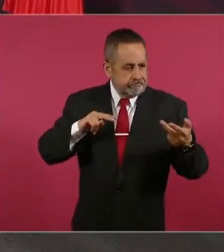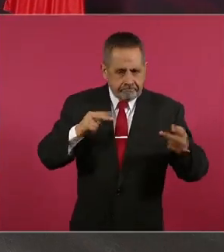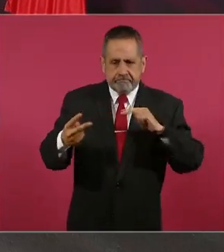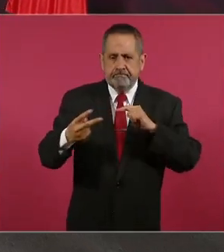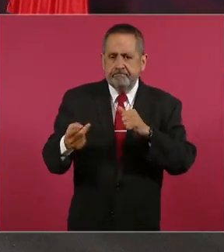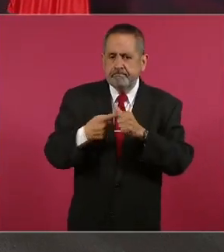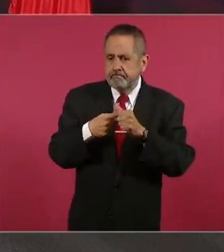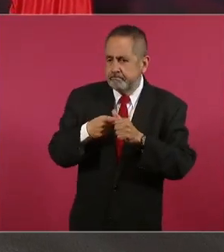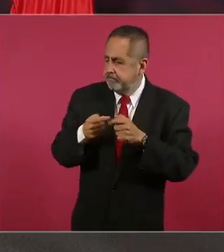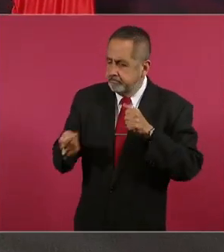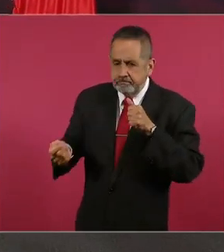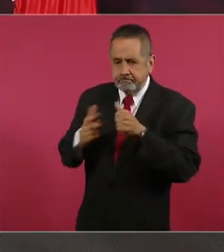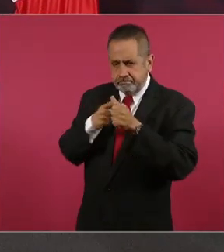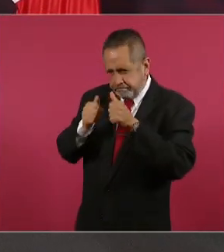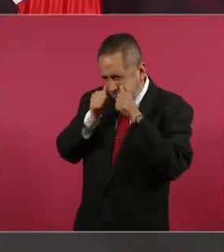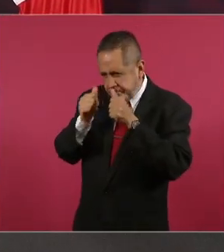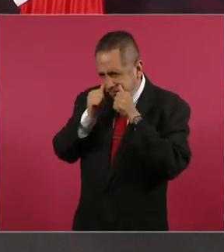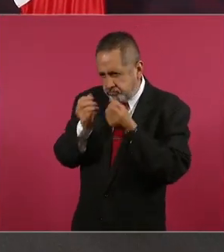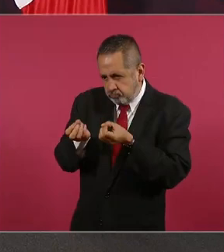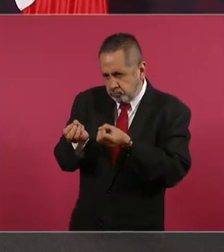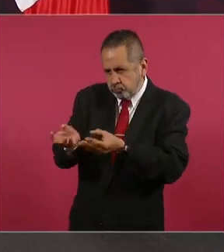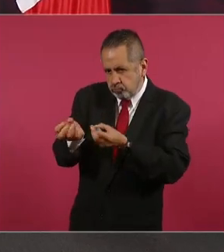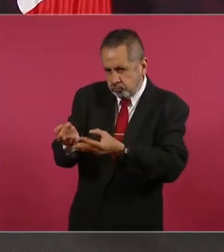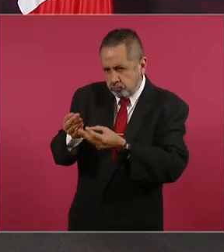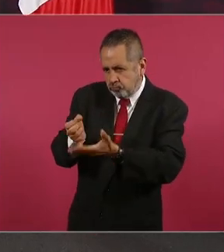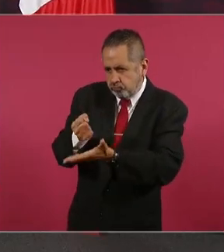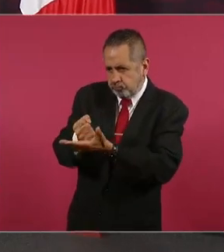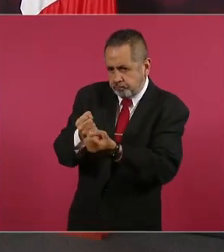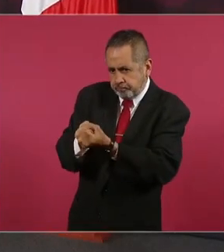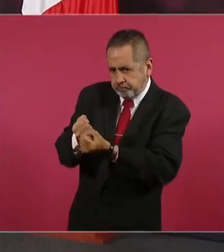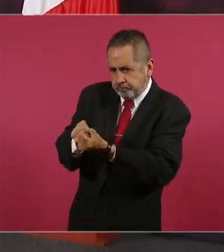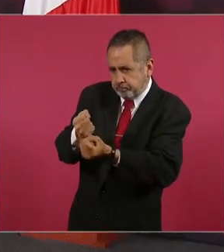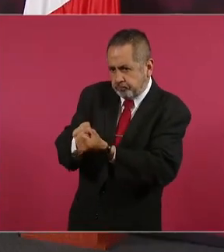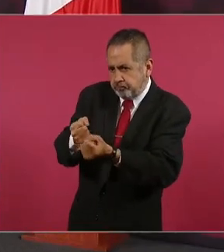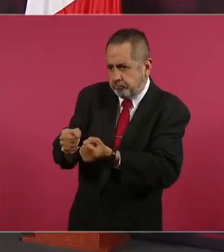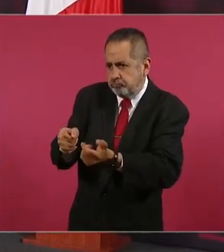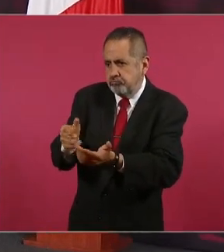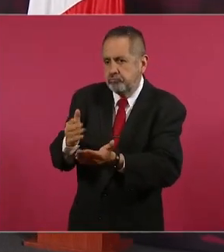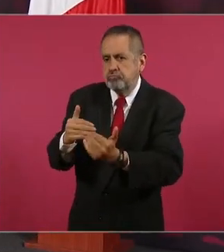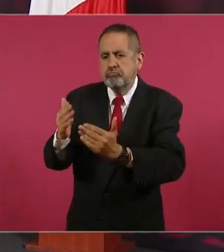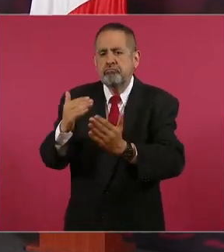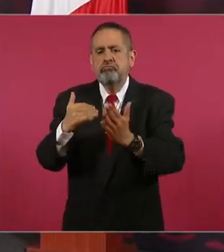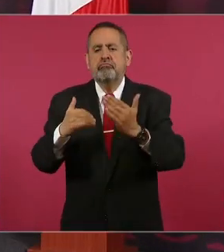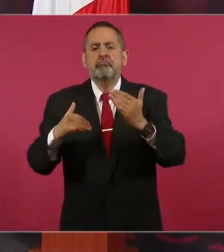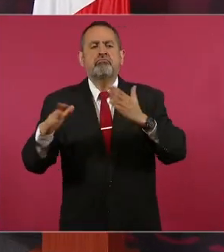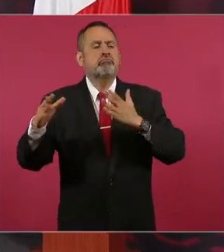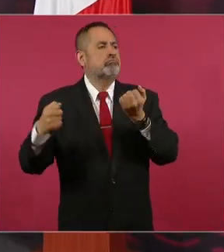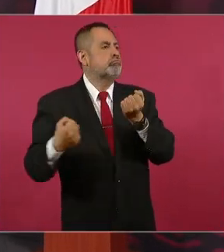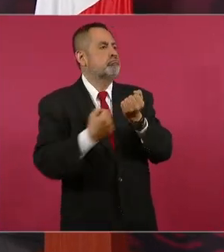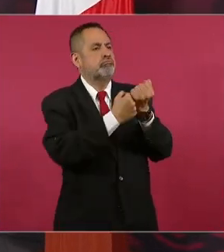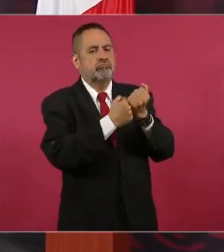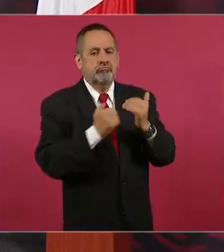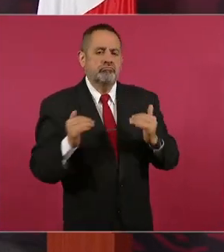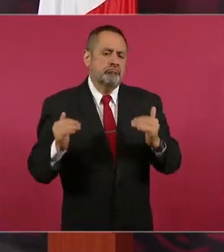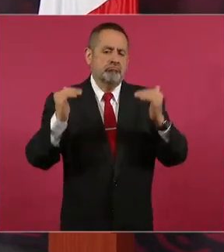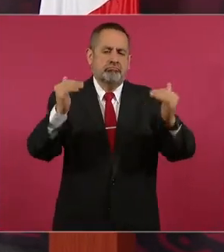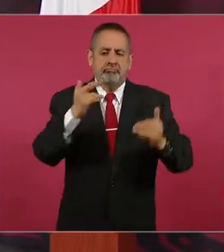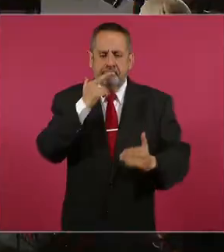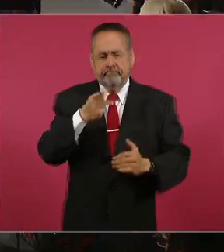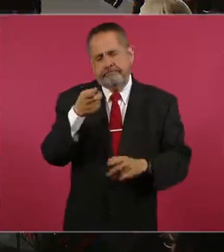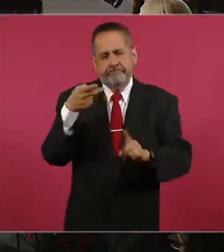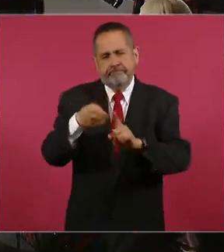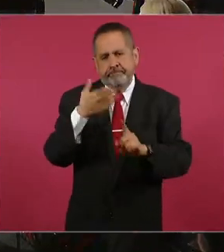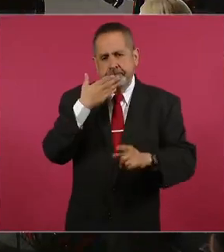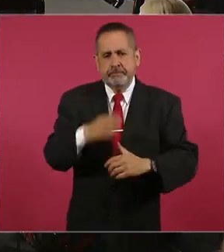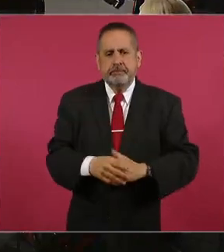es de abajo para arriba, y nos ha funcionado. bastante bien. Pero en fin, eso